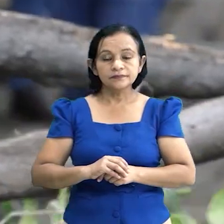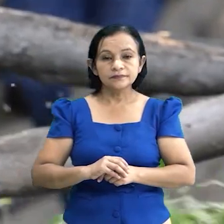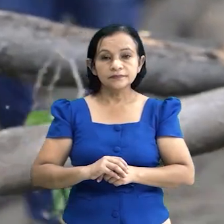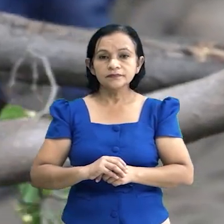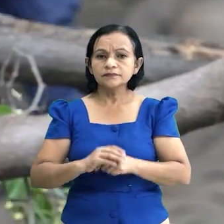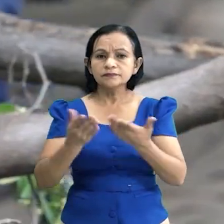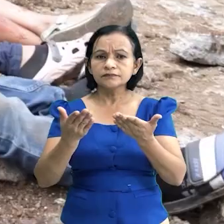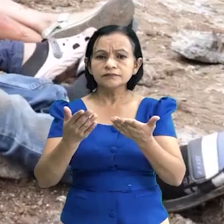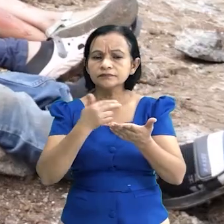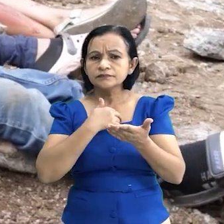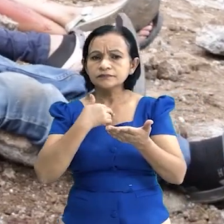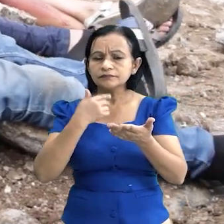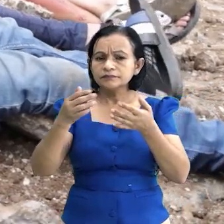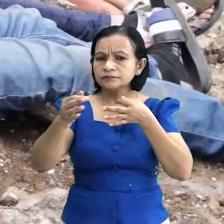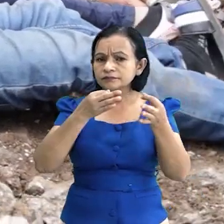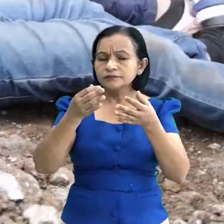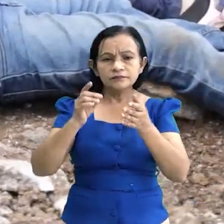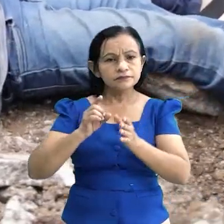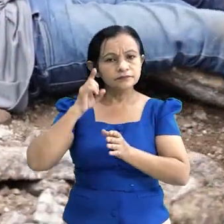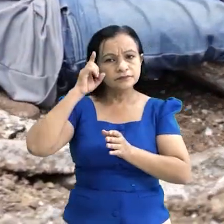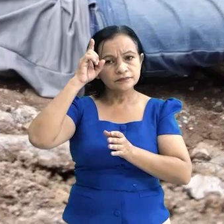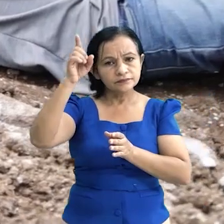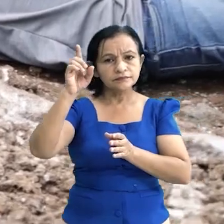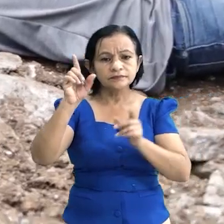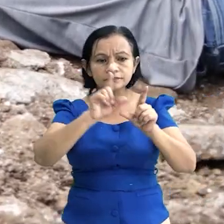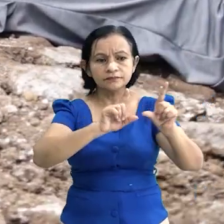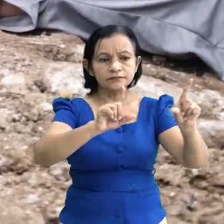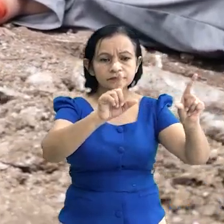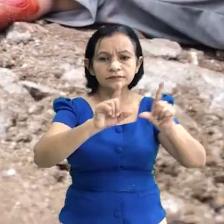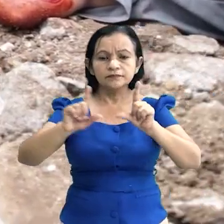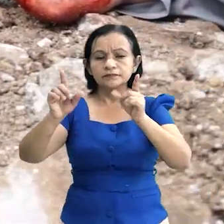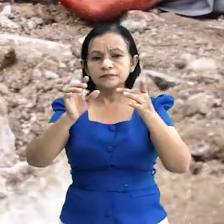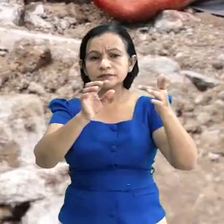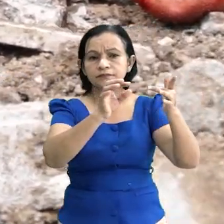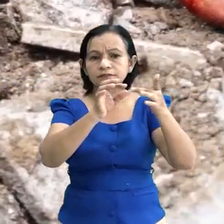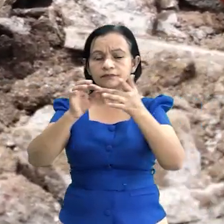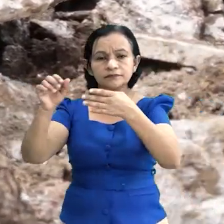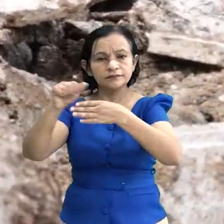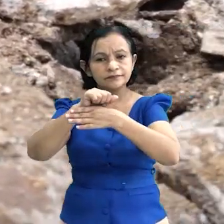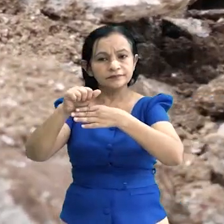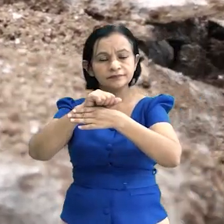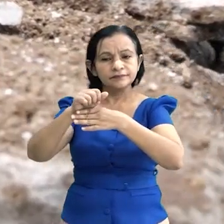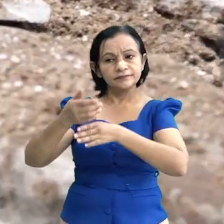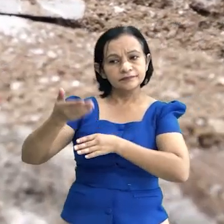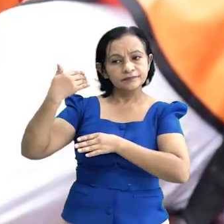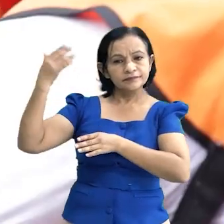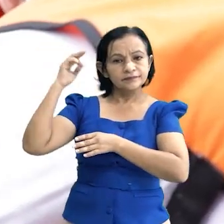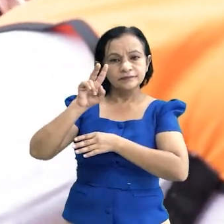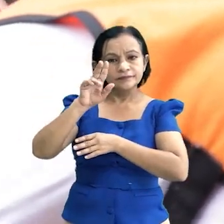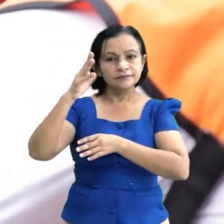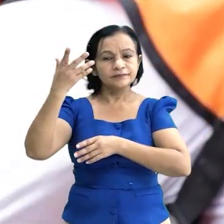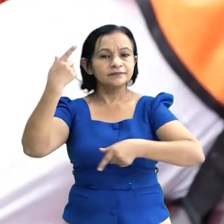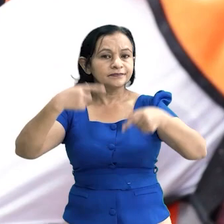De positivo, destacan las acciones desarrolladas en los escenarios especializados puestos en práctica este pasado 29